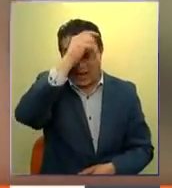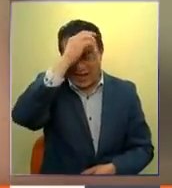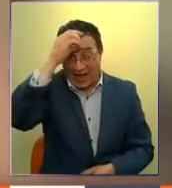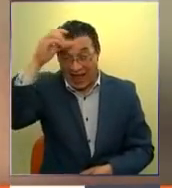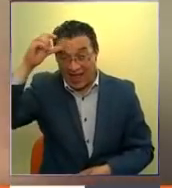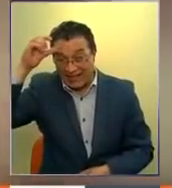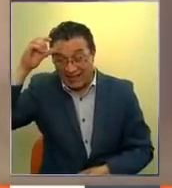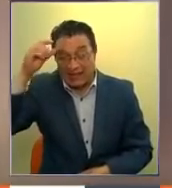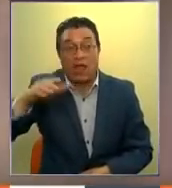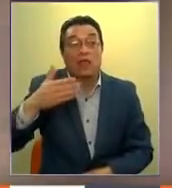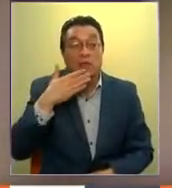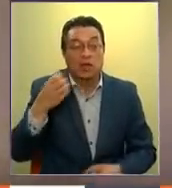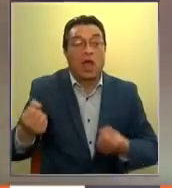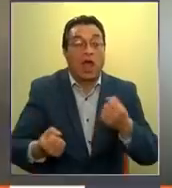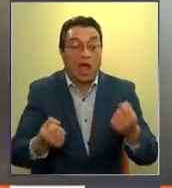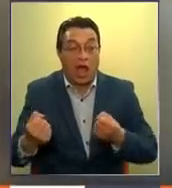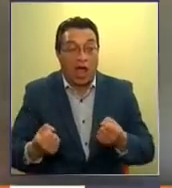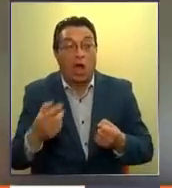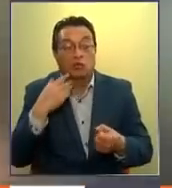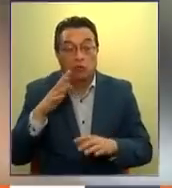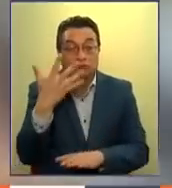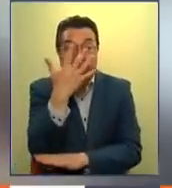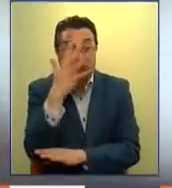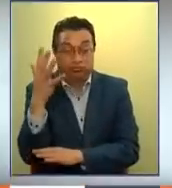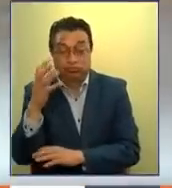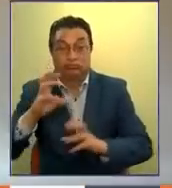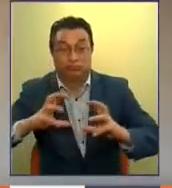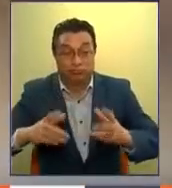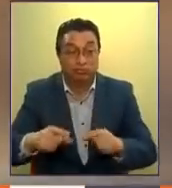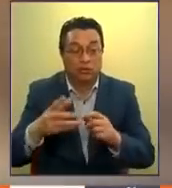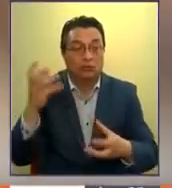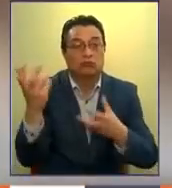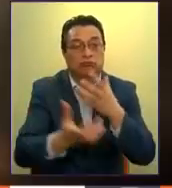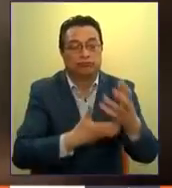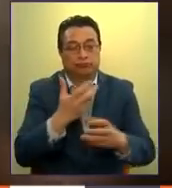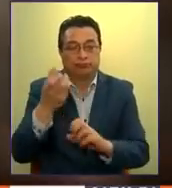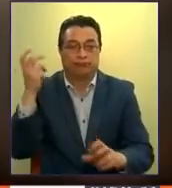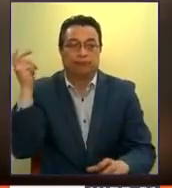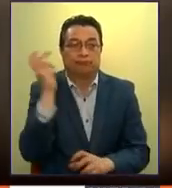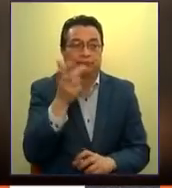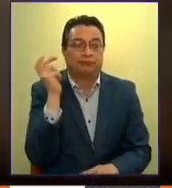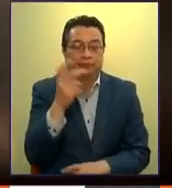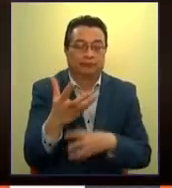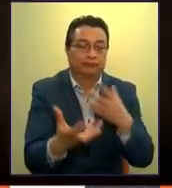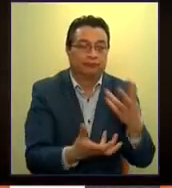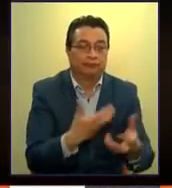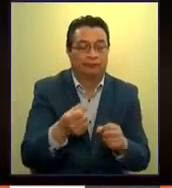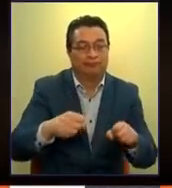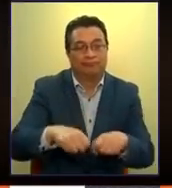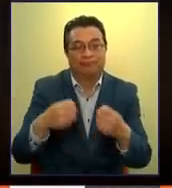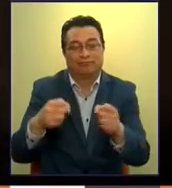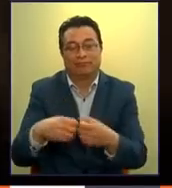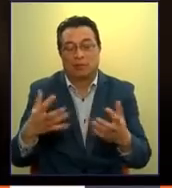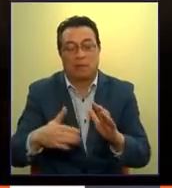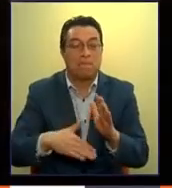y contenedores de una faena forestal fueron incendiados por desconocidos, dejando daños por más